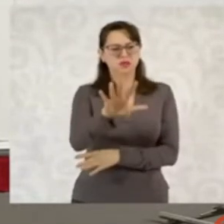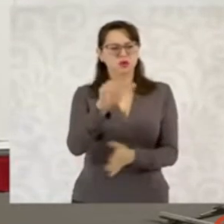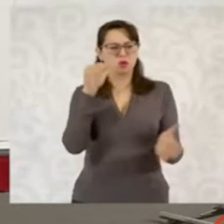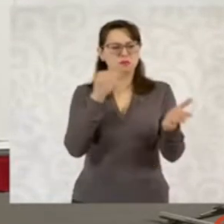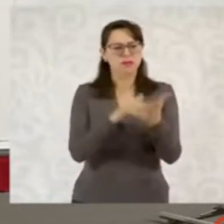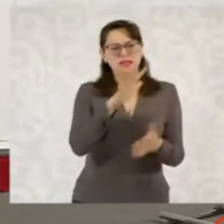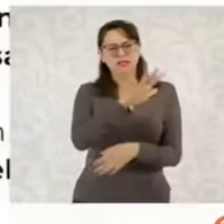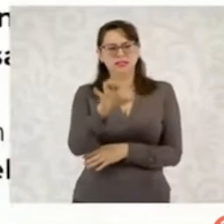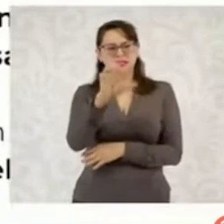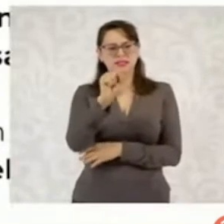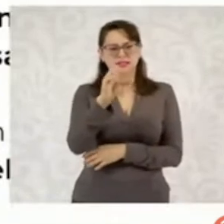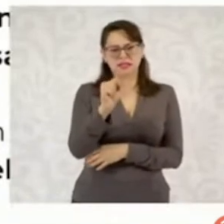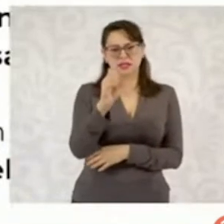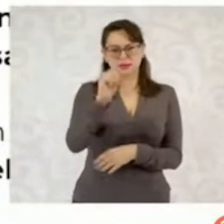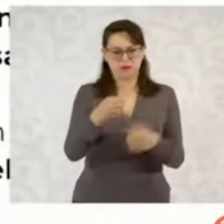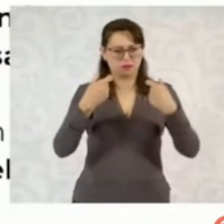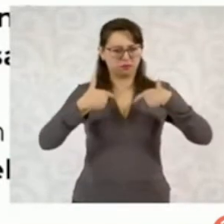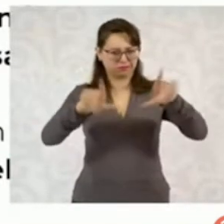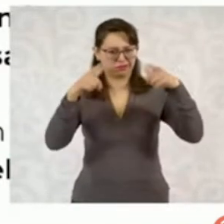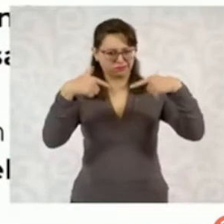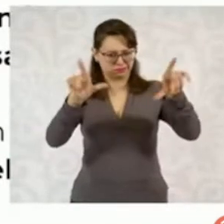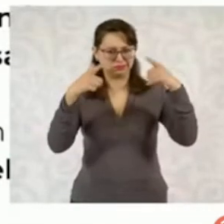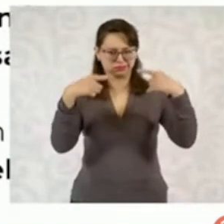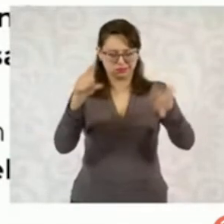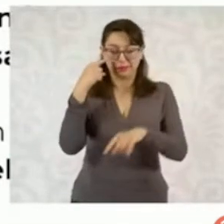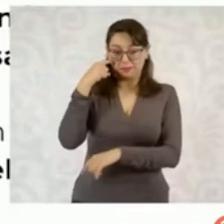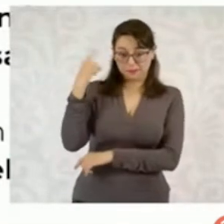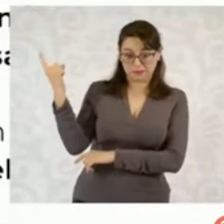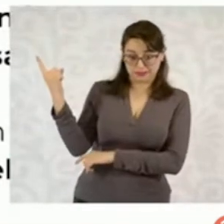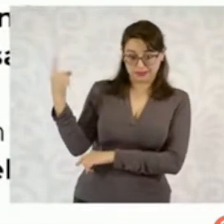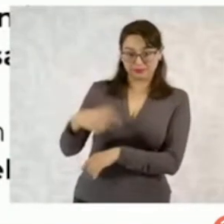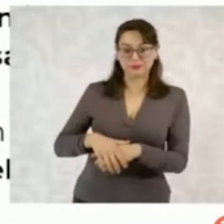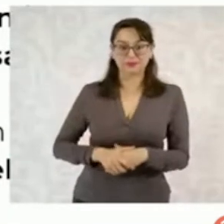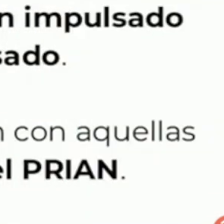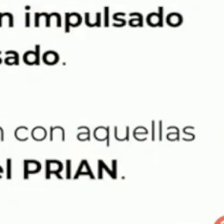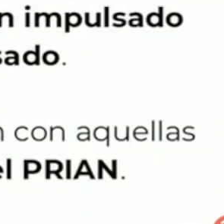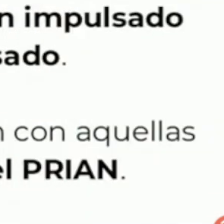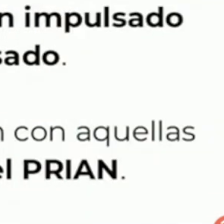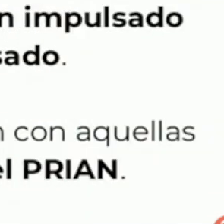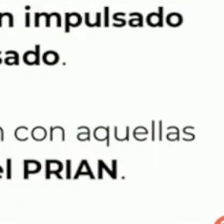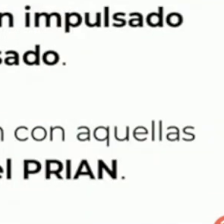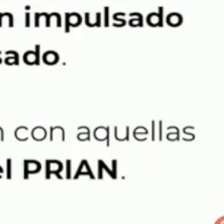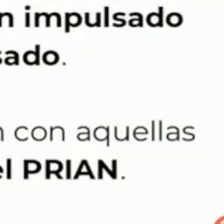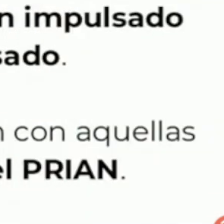235.569 publicaciones realizadas, y ojo por favor aquí en el dato, por